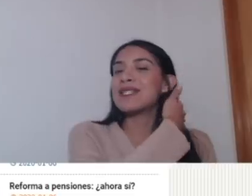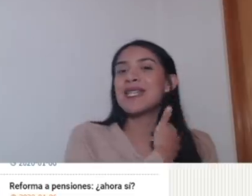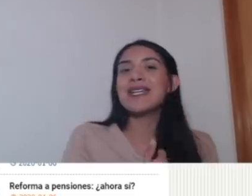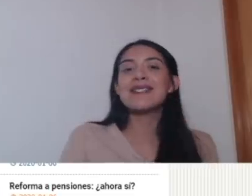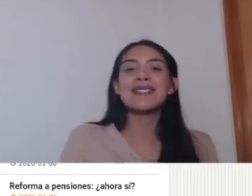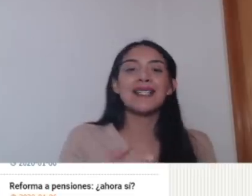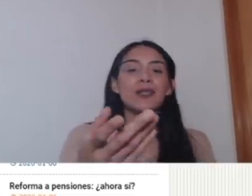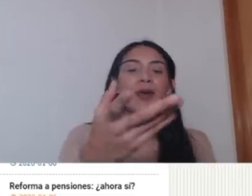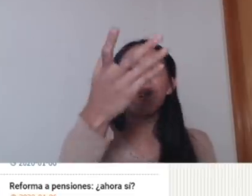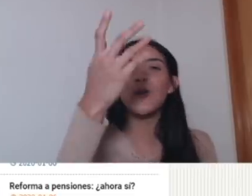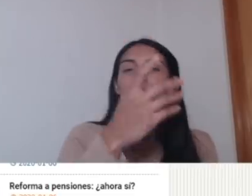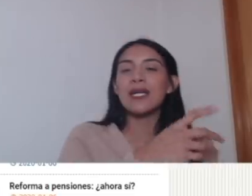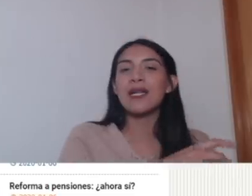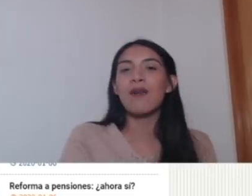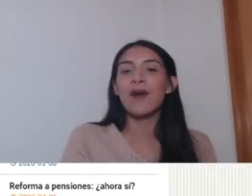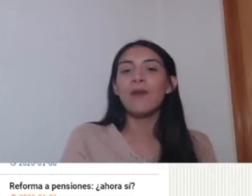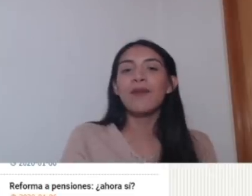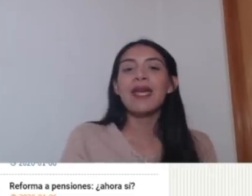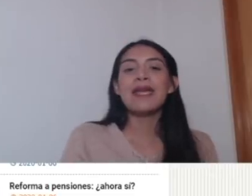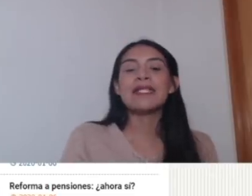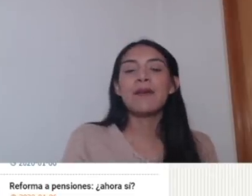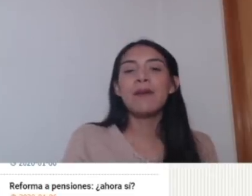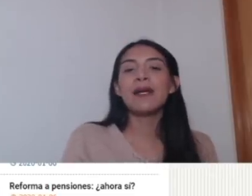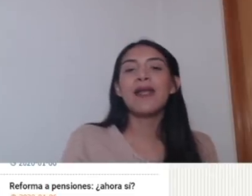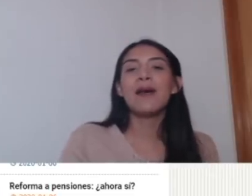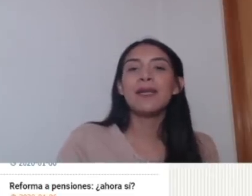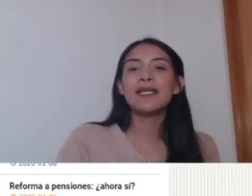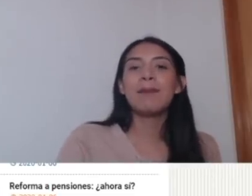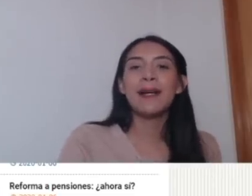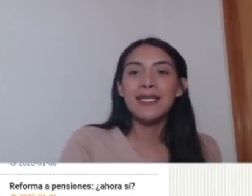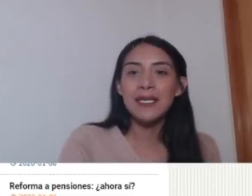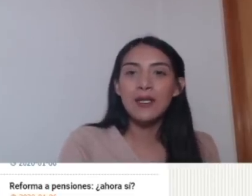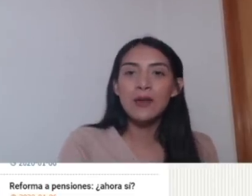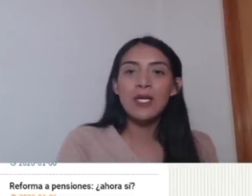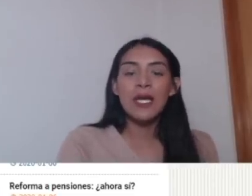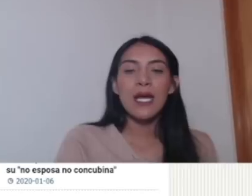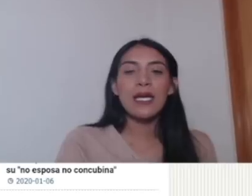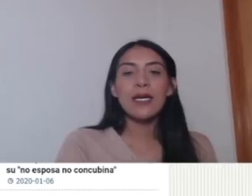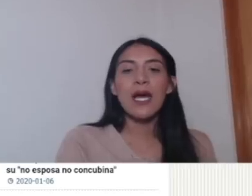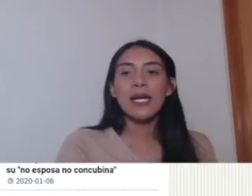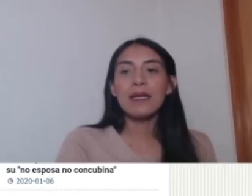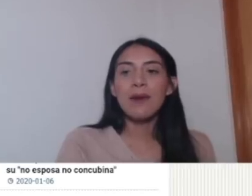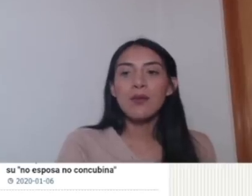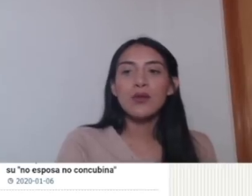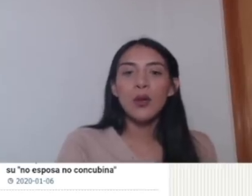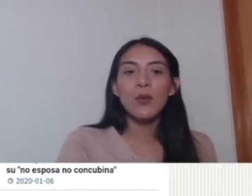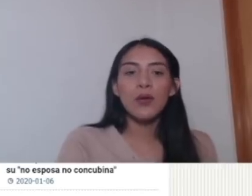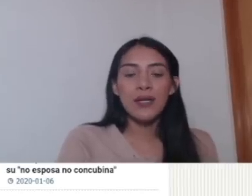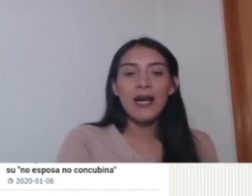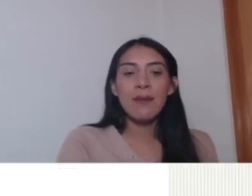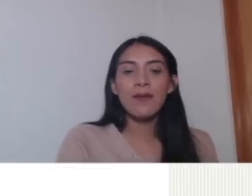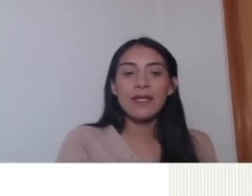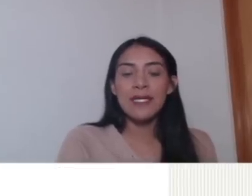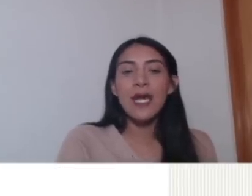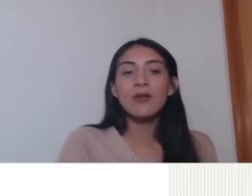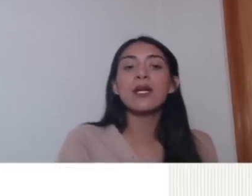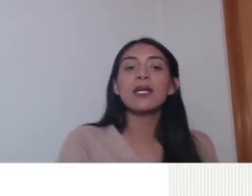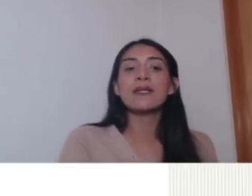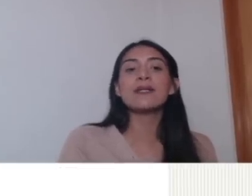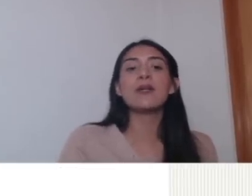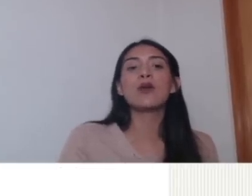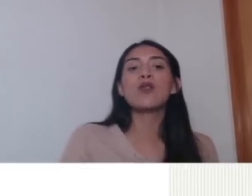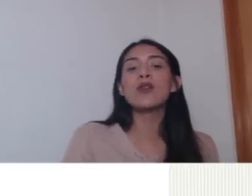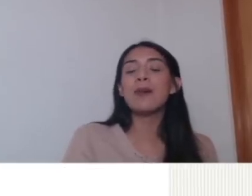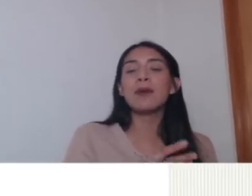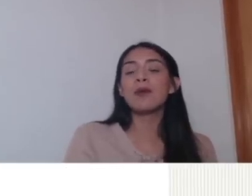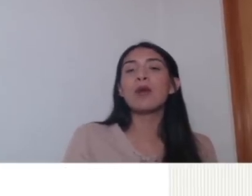la presidencia, tanto él como Enrique Alfaro, y se ven verdaderamente patéticos. Y aquí vemos cómo realmente sí hay una